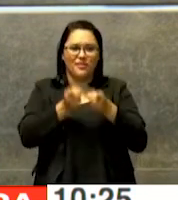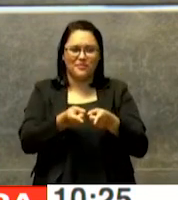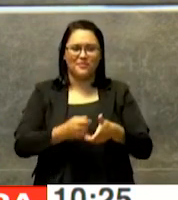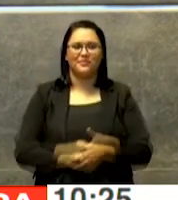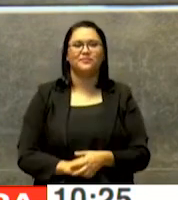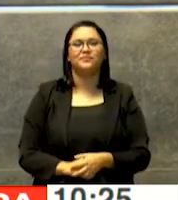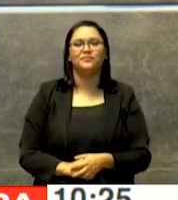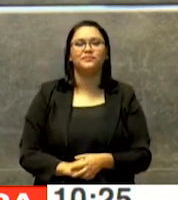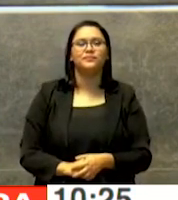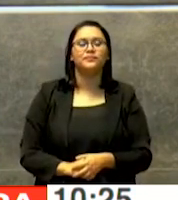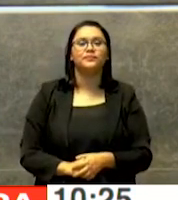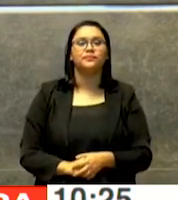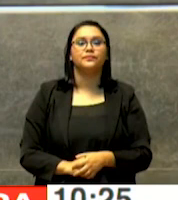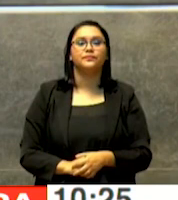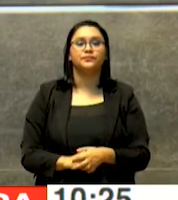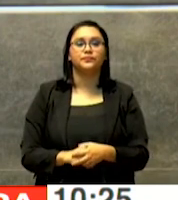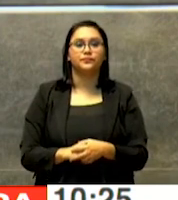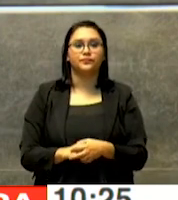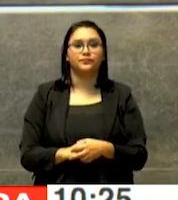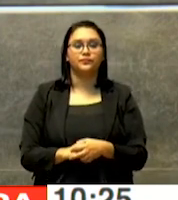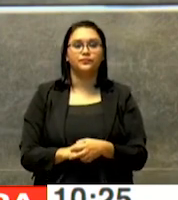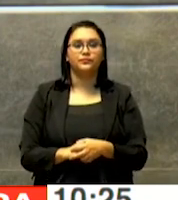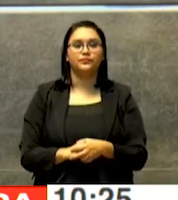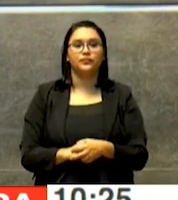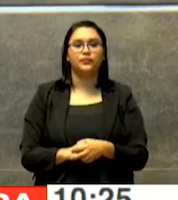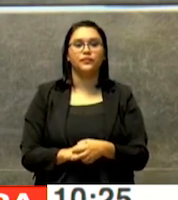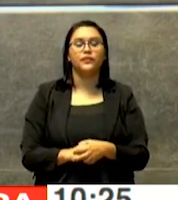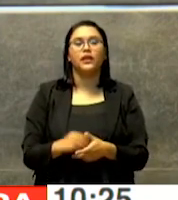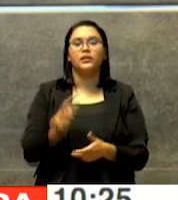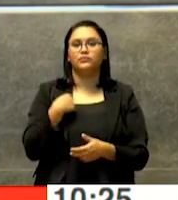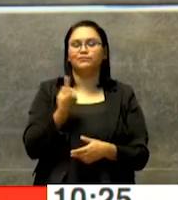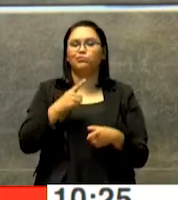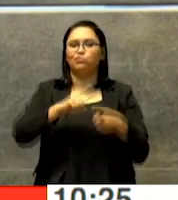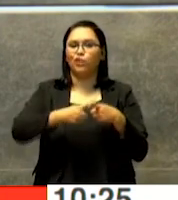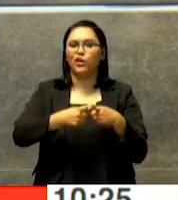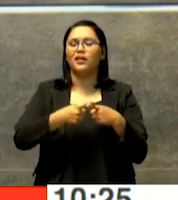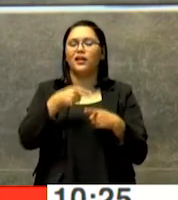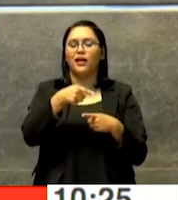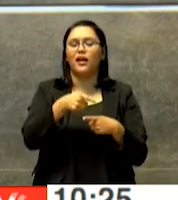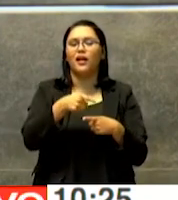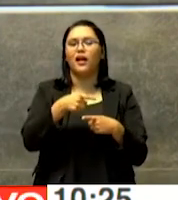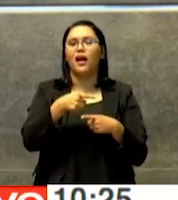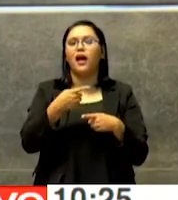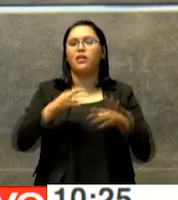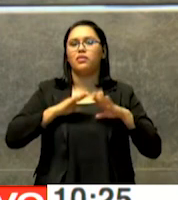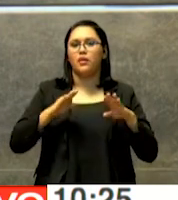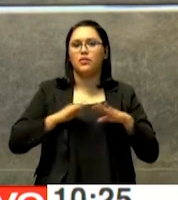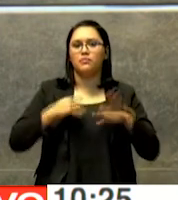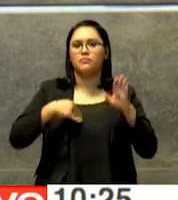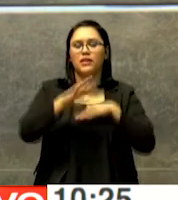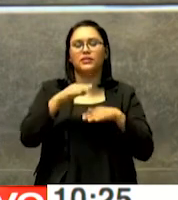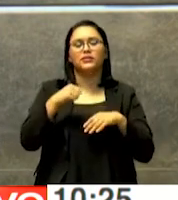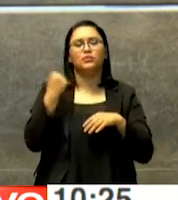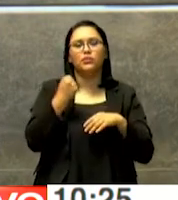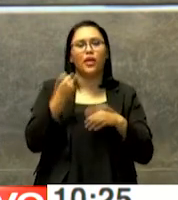dudas, un factor central para nuestra política deportiva ha sido convocar al prestigioso club de fútbol alemán